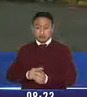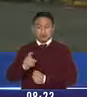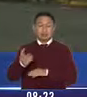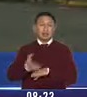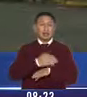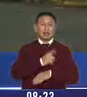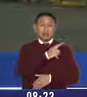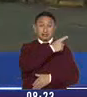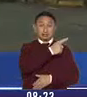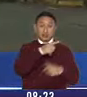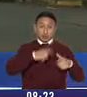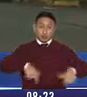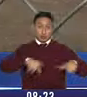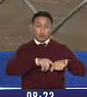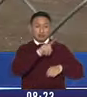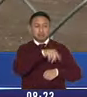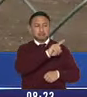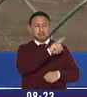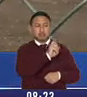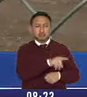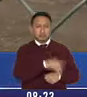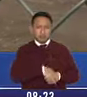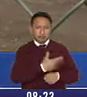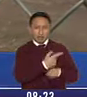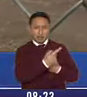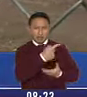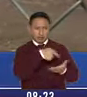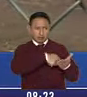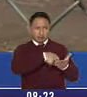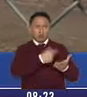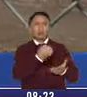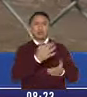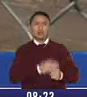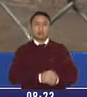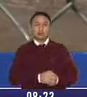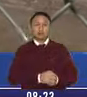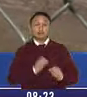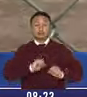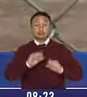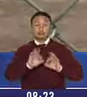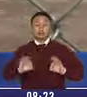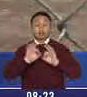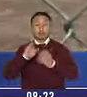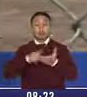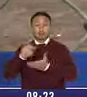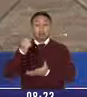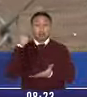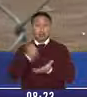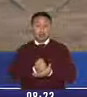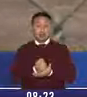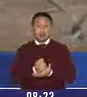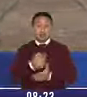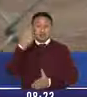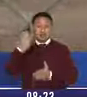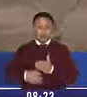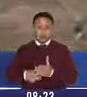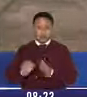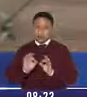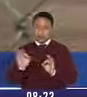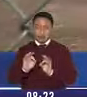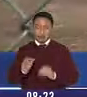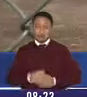necesario acercarse al patio de retención para generar la orden de pago, además de tener al día la matrícula del automotor y no tener ninguna multa por